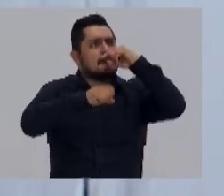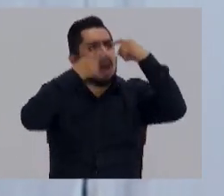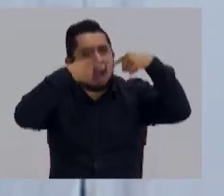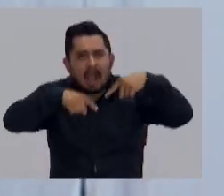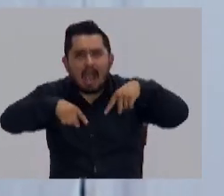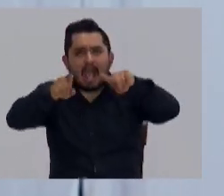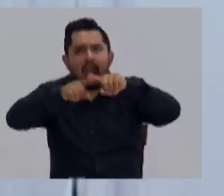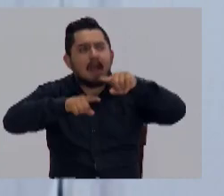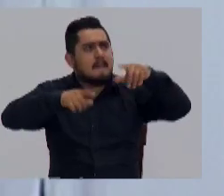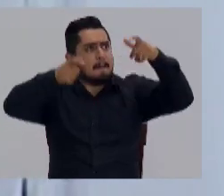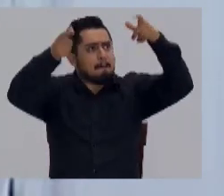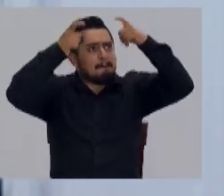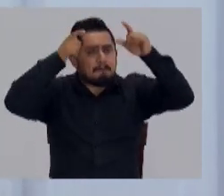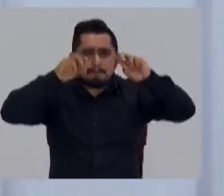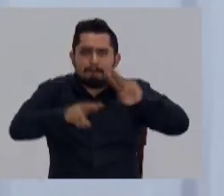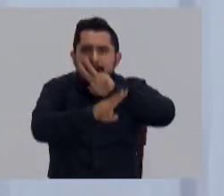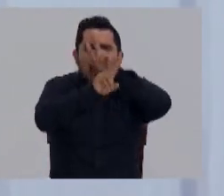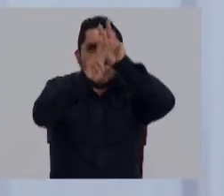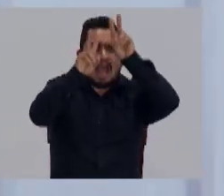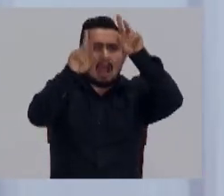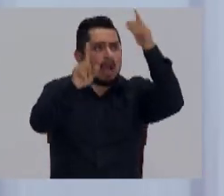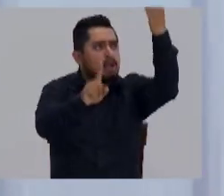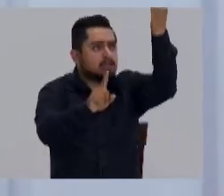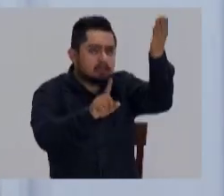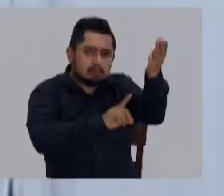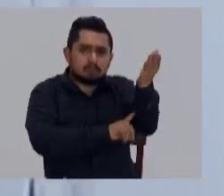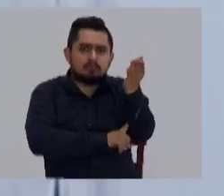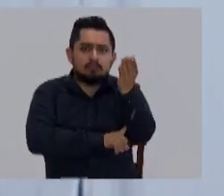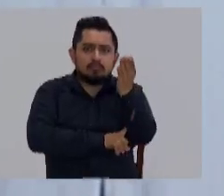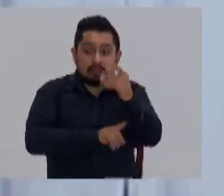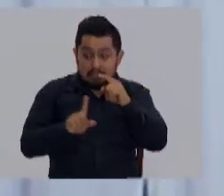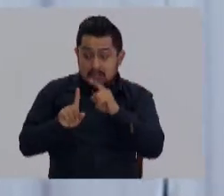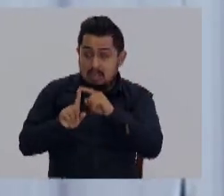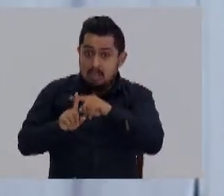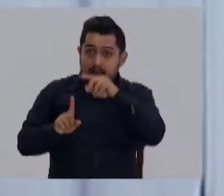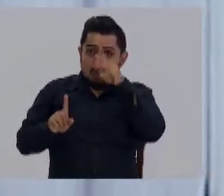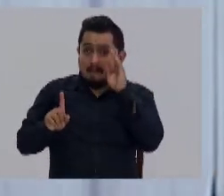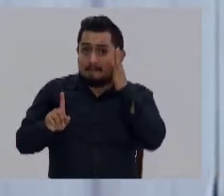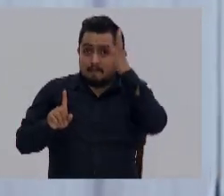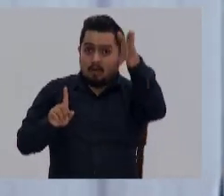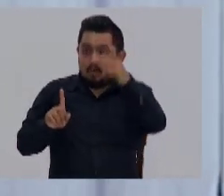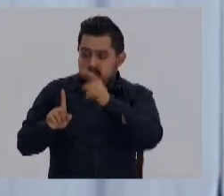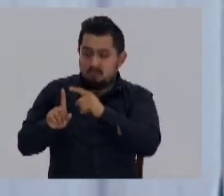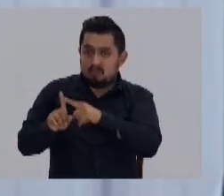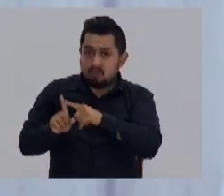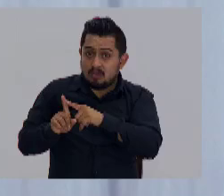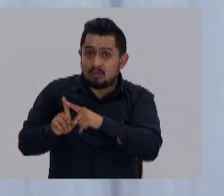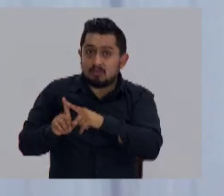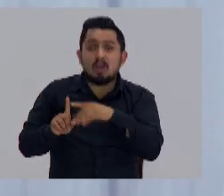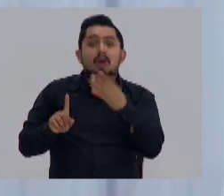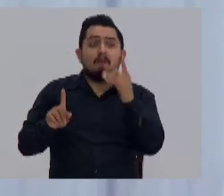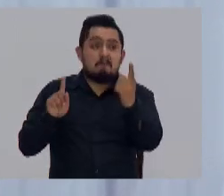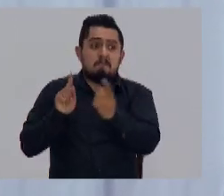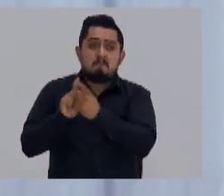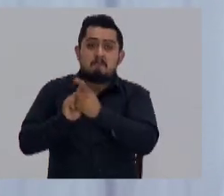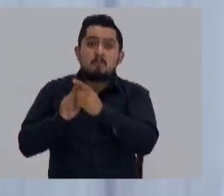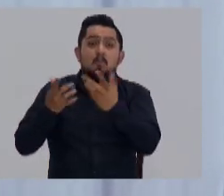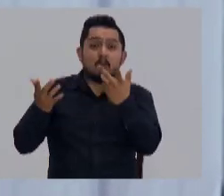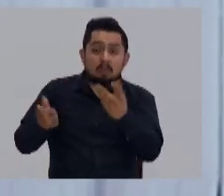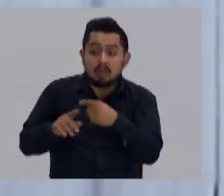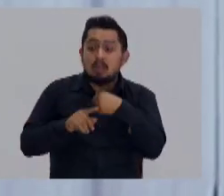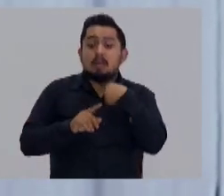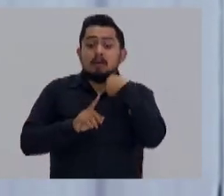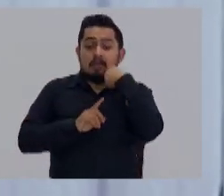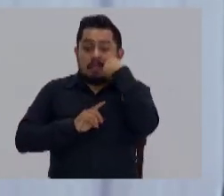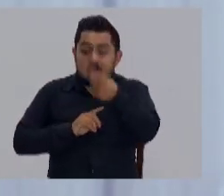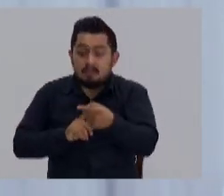eterno, príncipe de paz. Un profeta conocido como el profeta del Hijo, porque después detrás de él venía